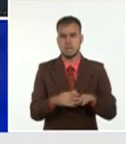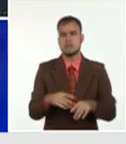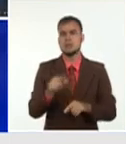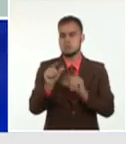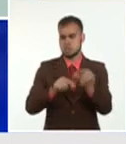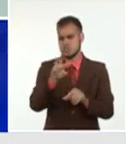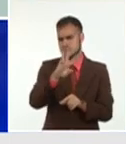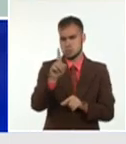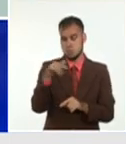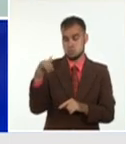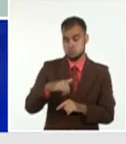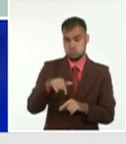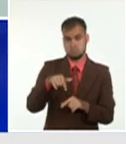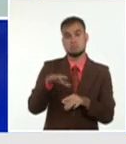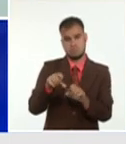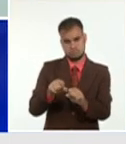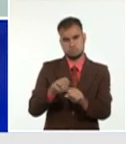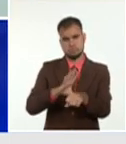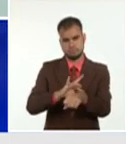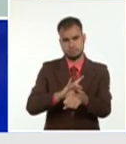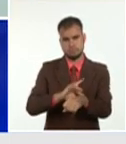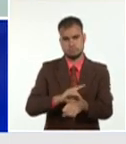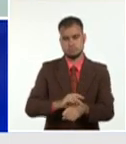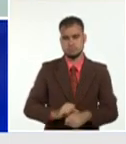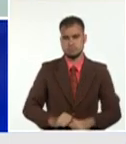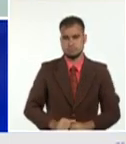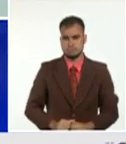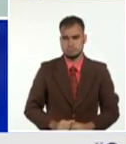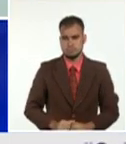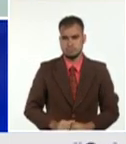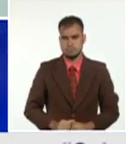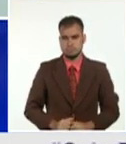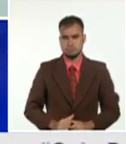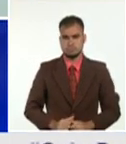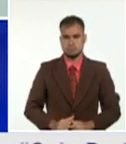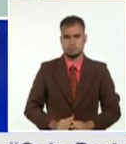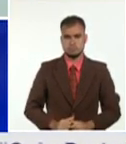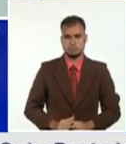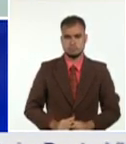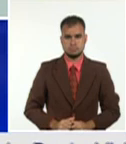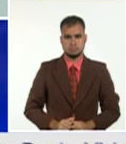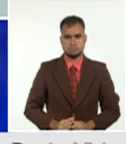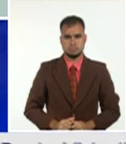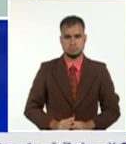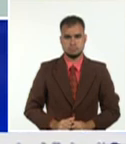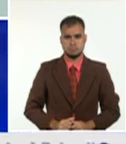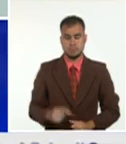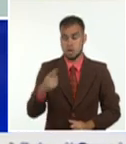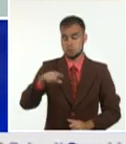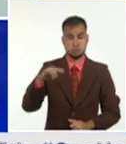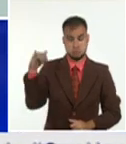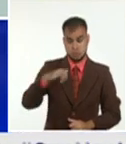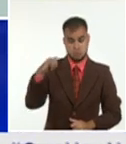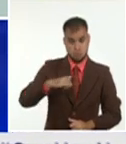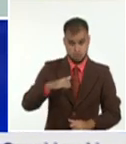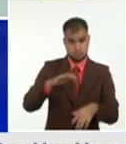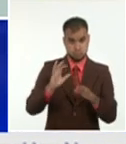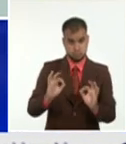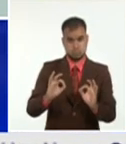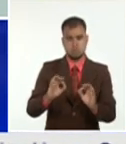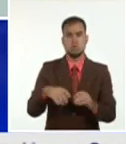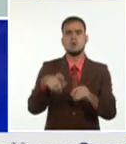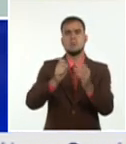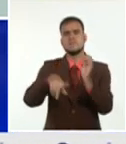37 menos que en el día de ayer. Estamos hablando de casos importados de la provincia